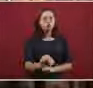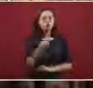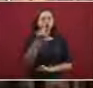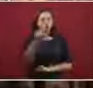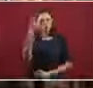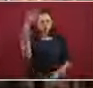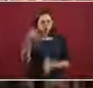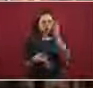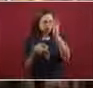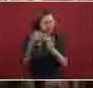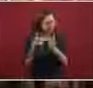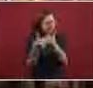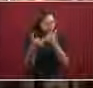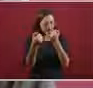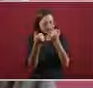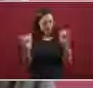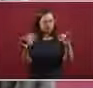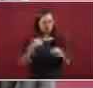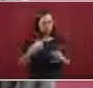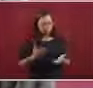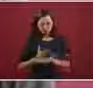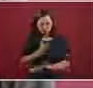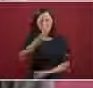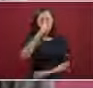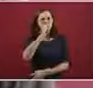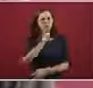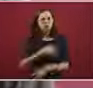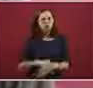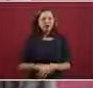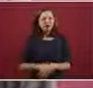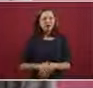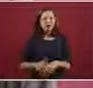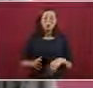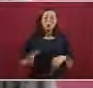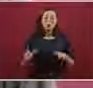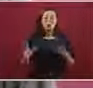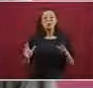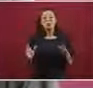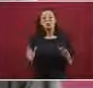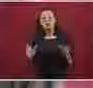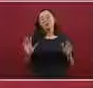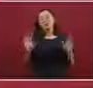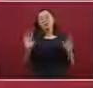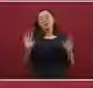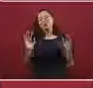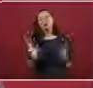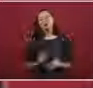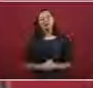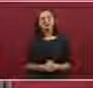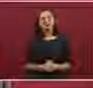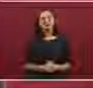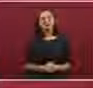Judicial. Pero eso fue como un